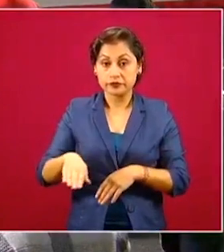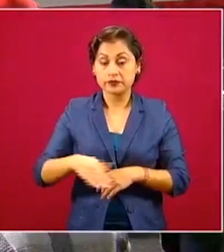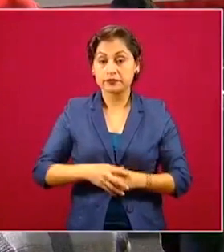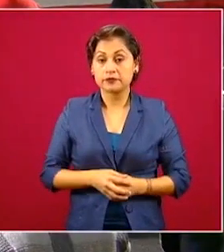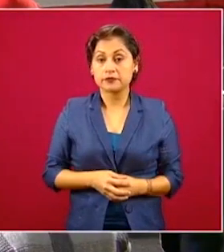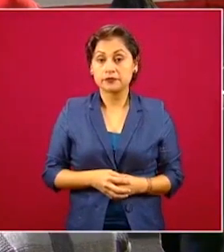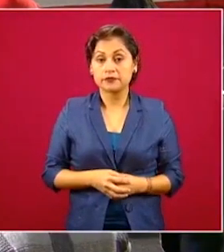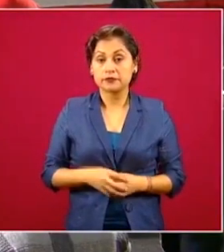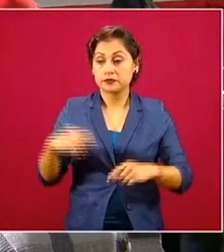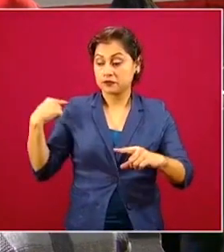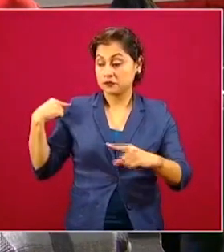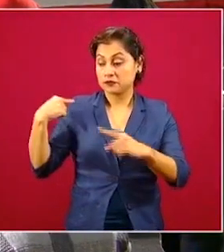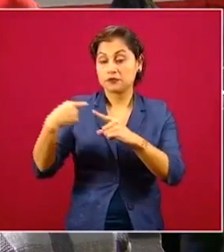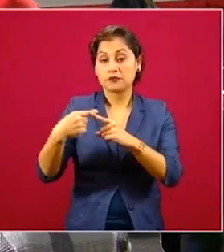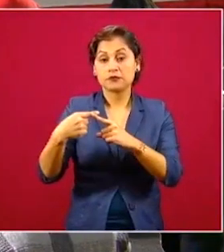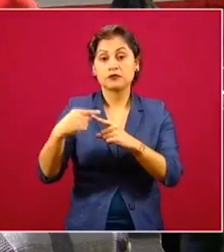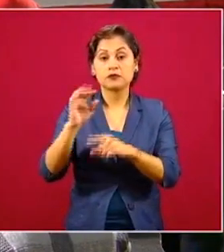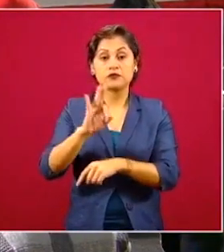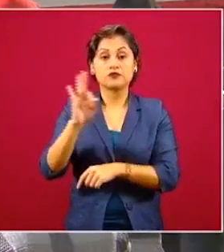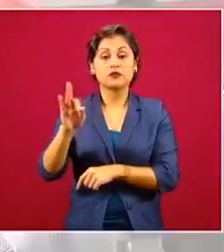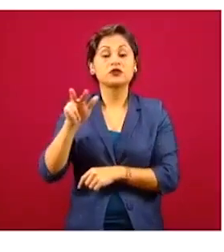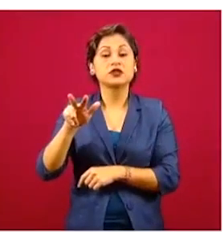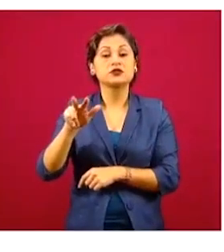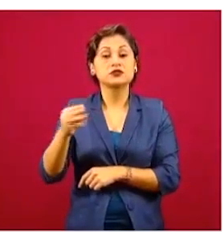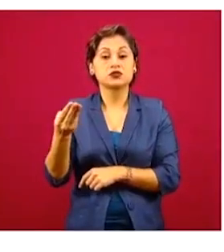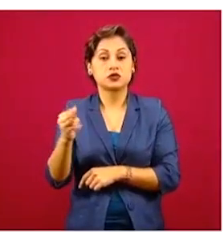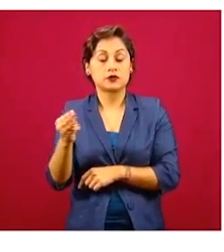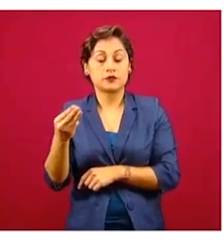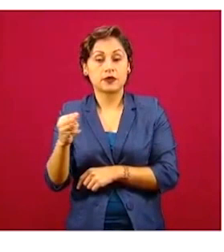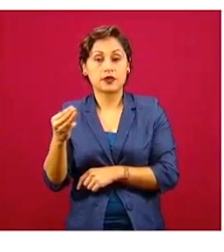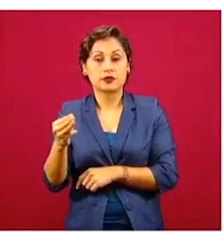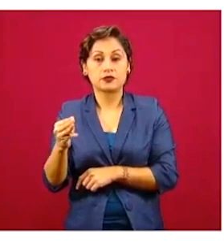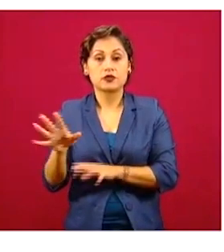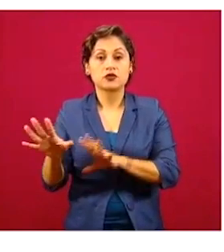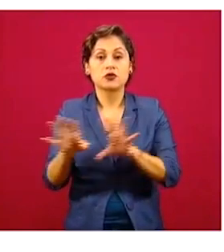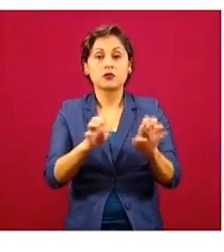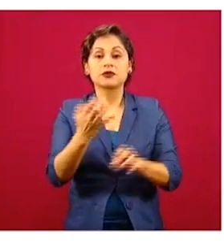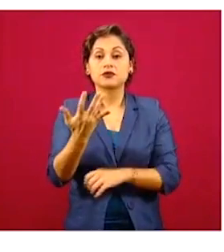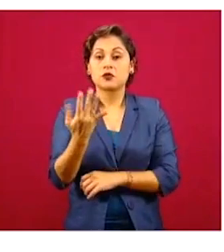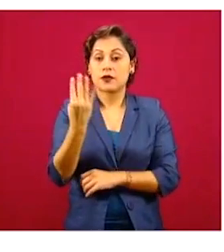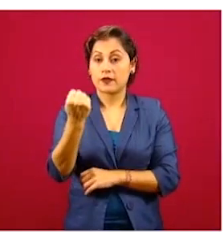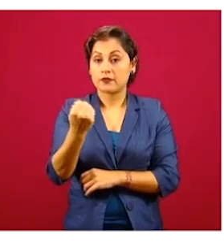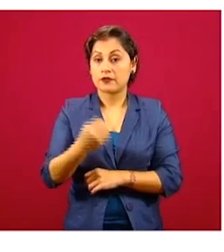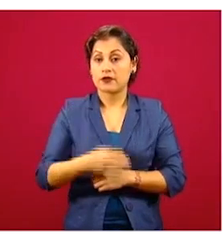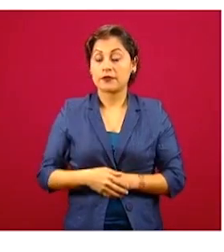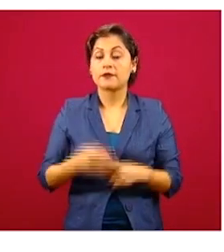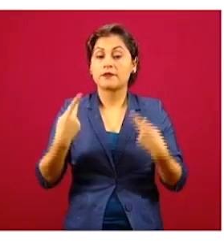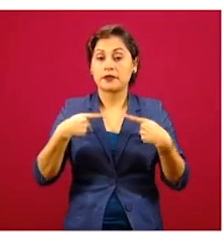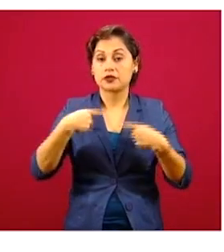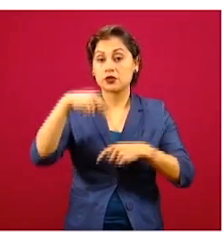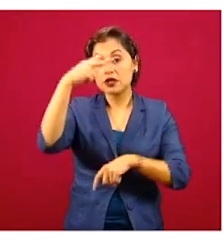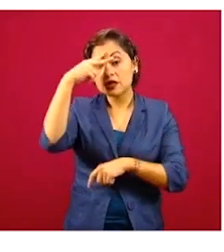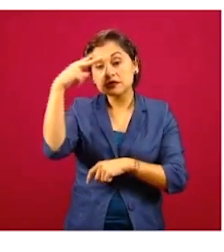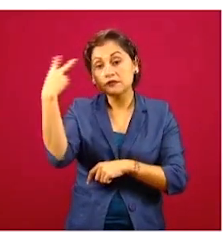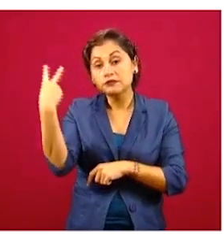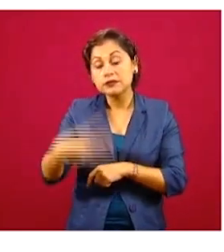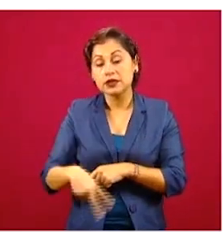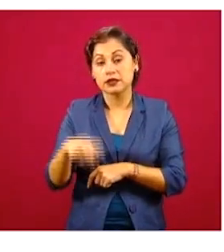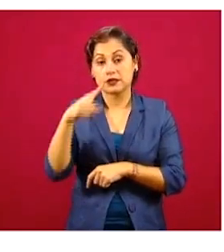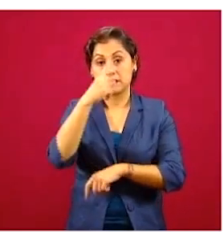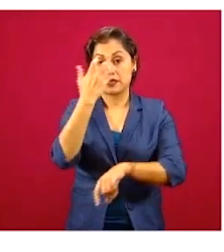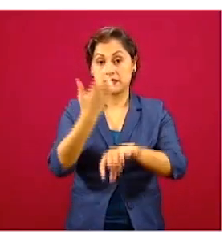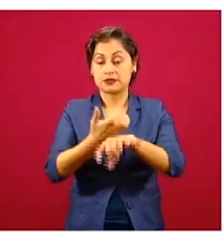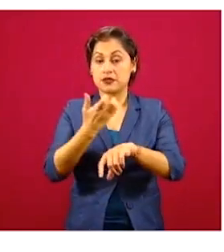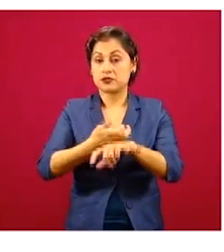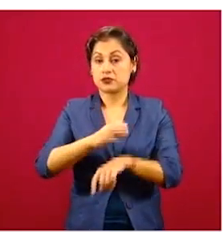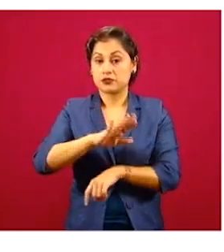hasta la actualización al 18 de mayo, son 959 mexicanas, mexicanos en